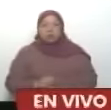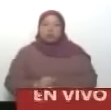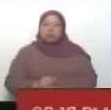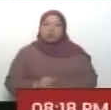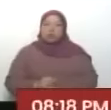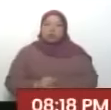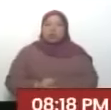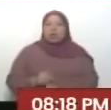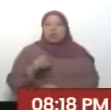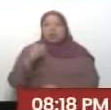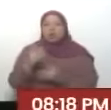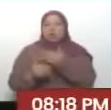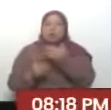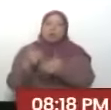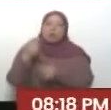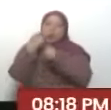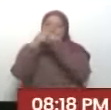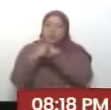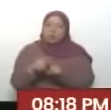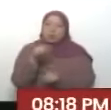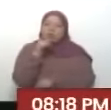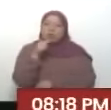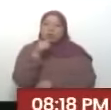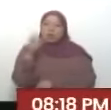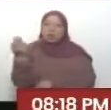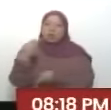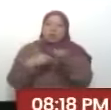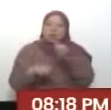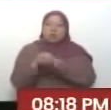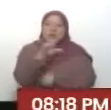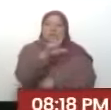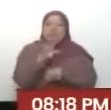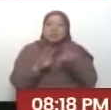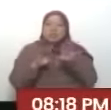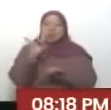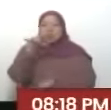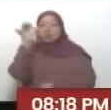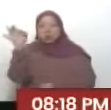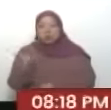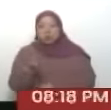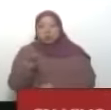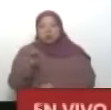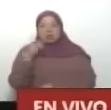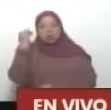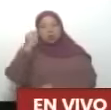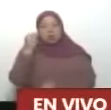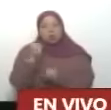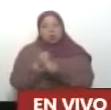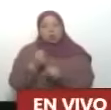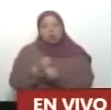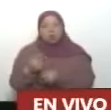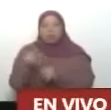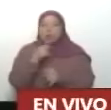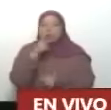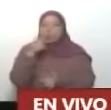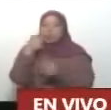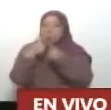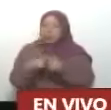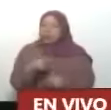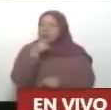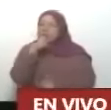Así por el estilo. Este referéndum está superando el 51%. Creo que es una